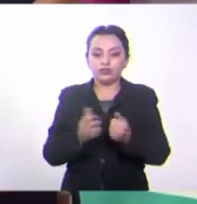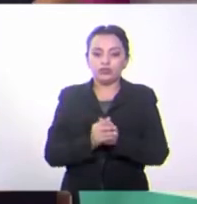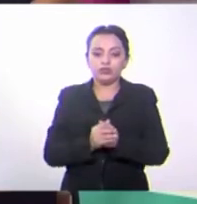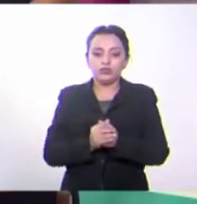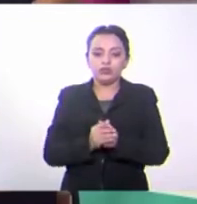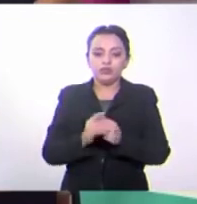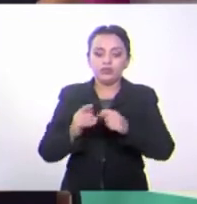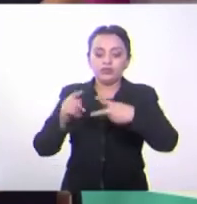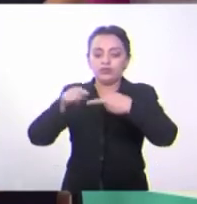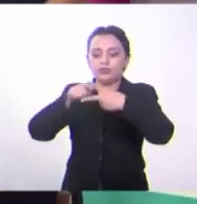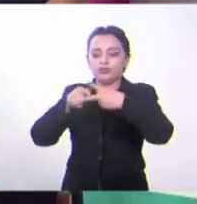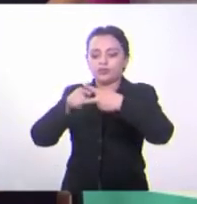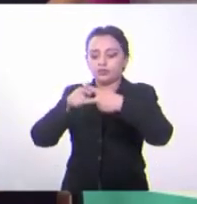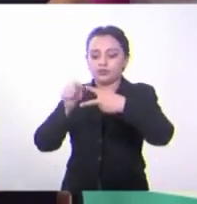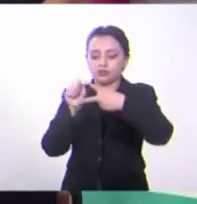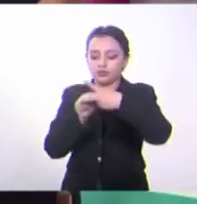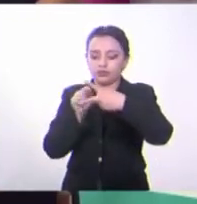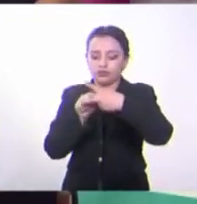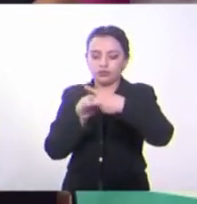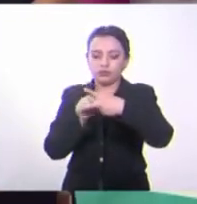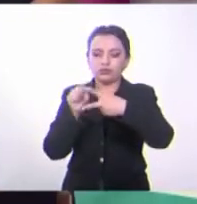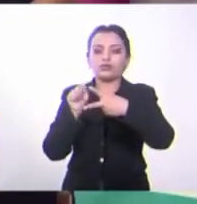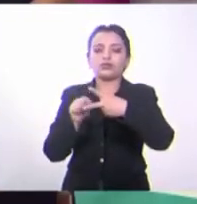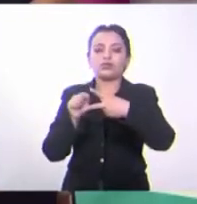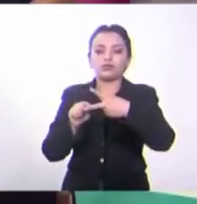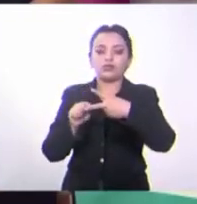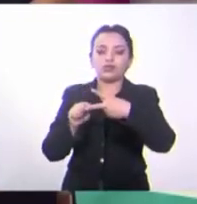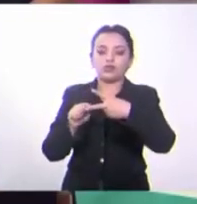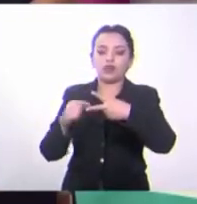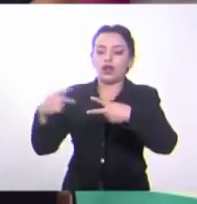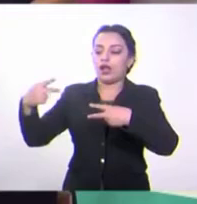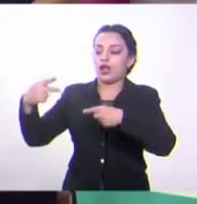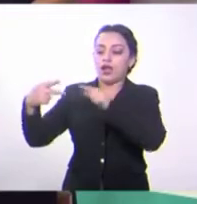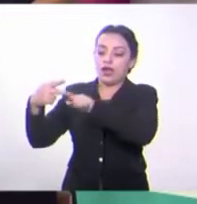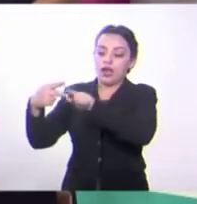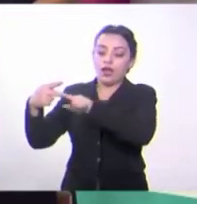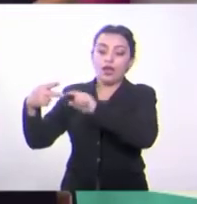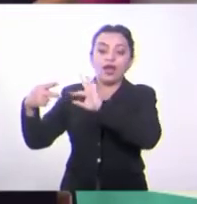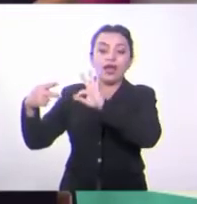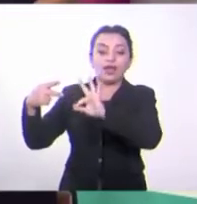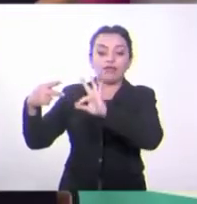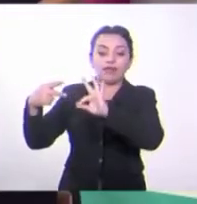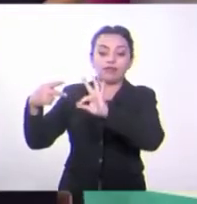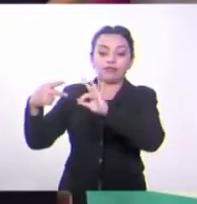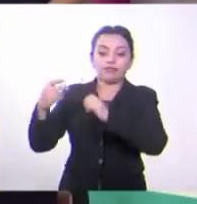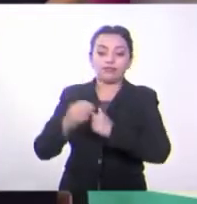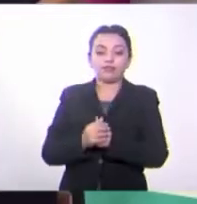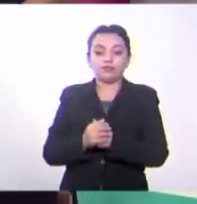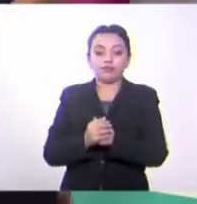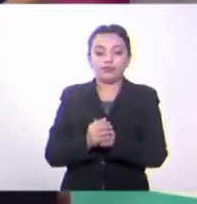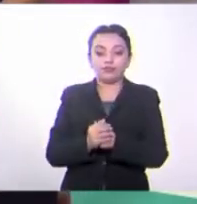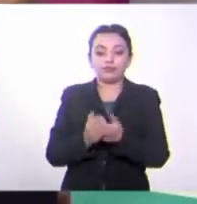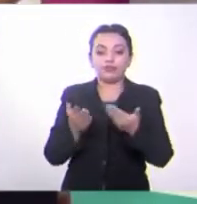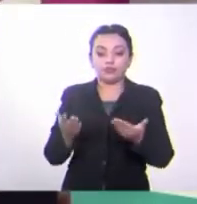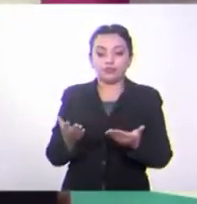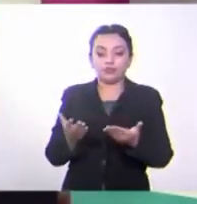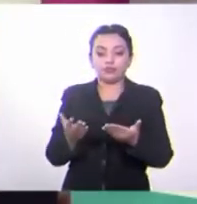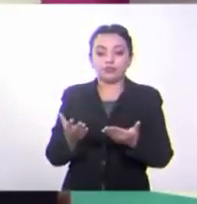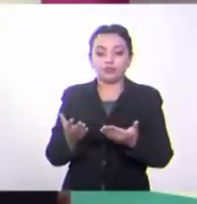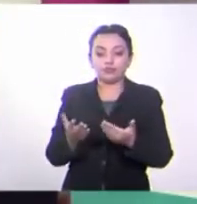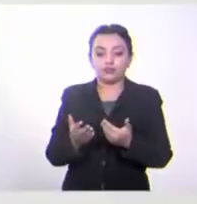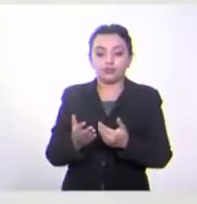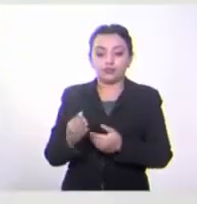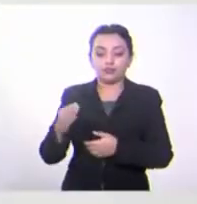que le corresponde a C sería F. F, entonces, como Sería al iniciamos contrario. en C,